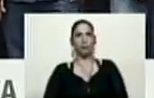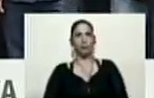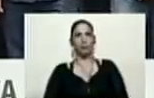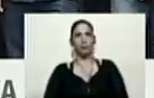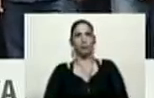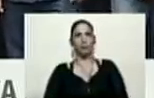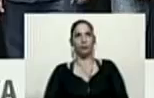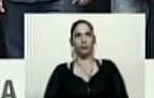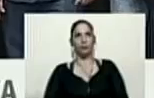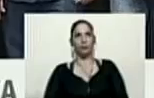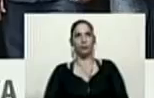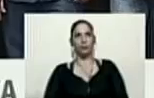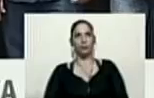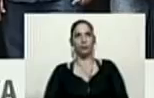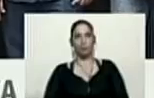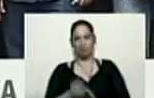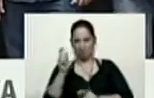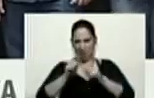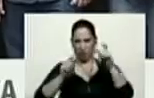Venían unos tipos de